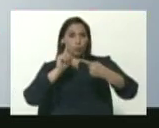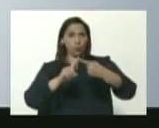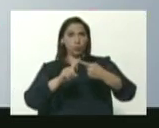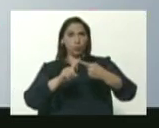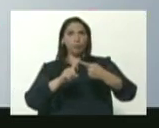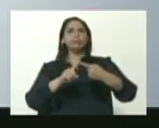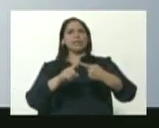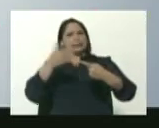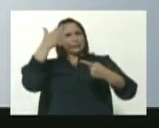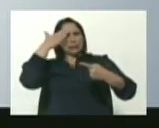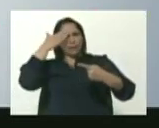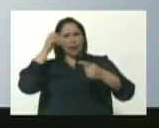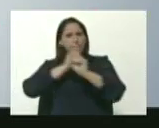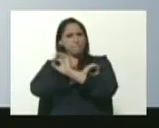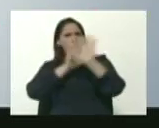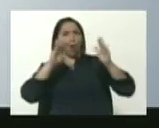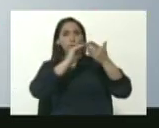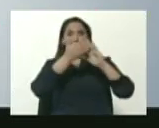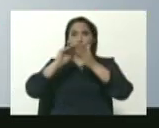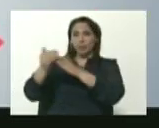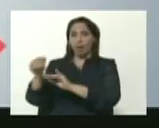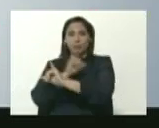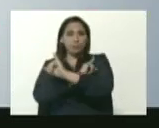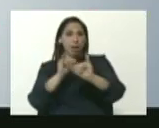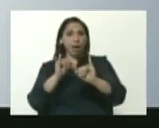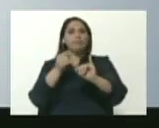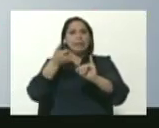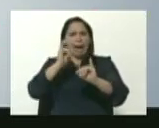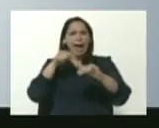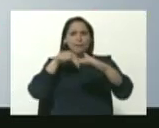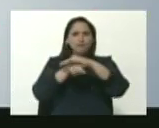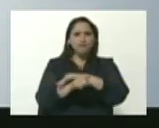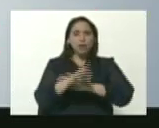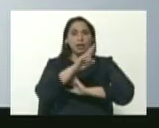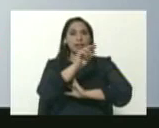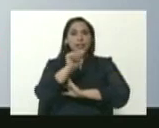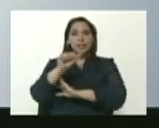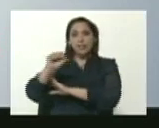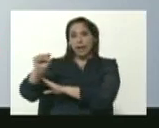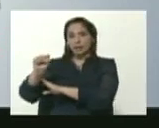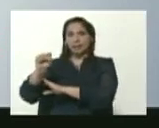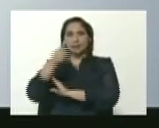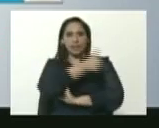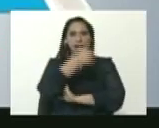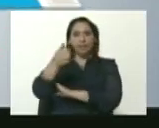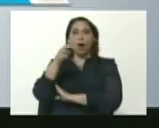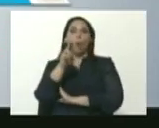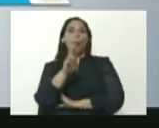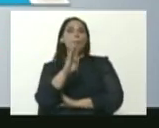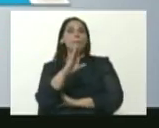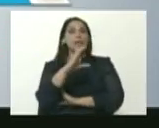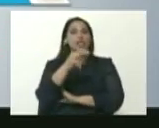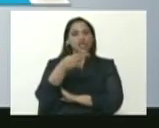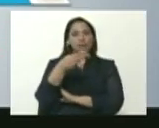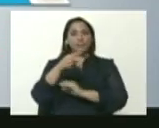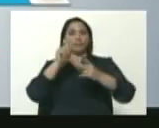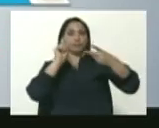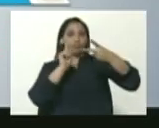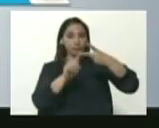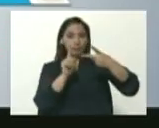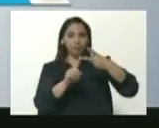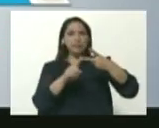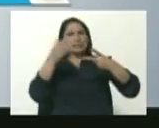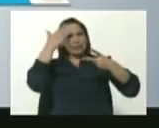Definir con claridad las comunidades que se encuentran dentro del área de influencia territorial de cada OVC. 2. Definir